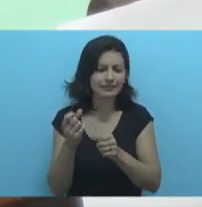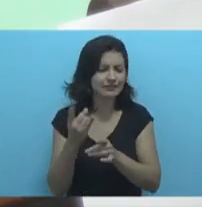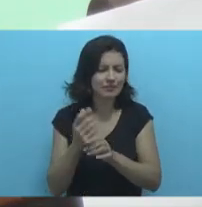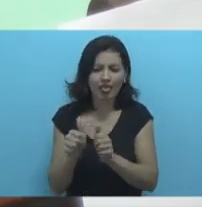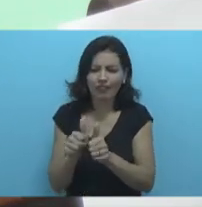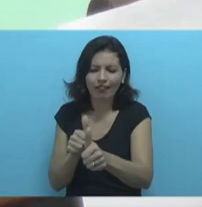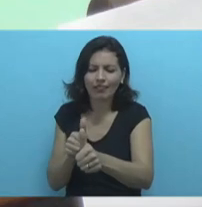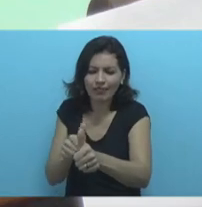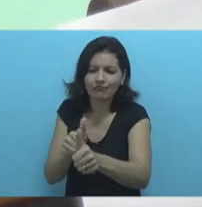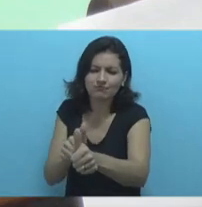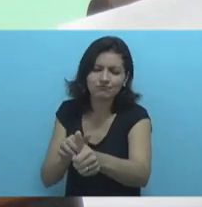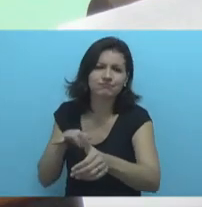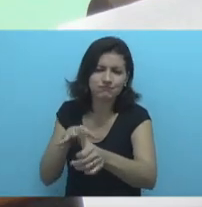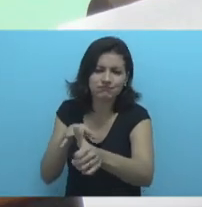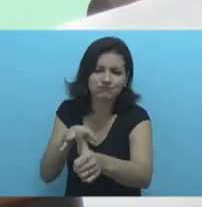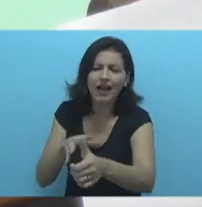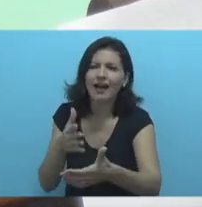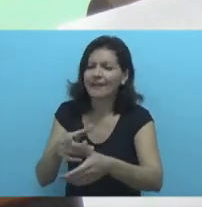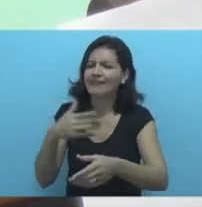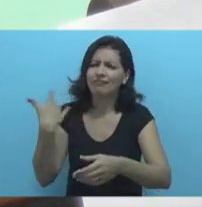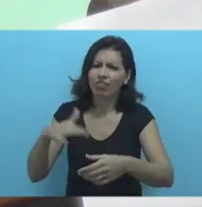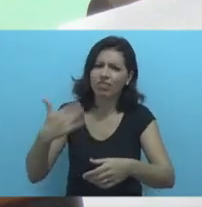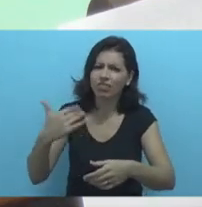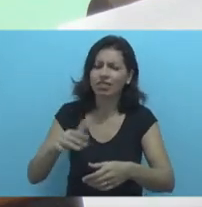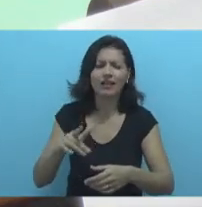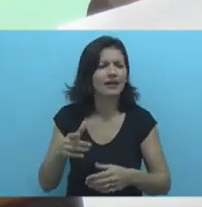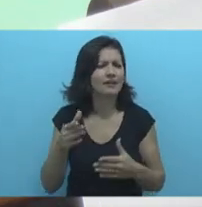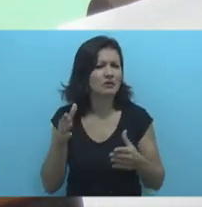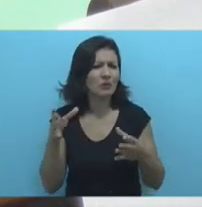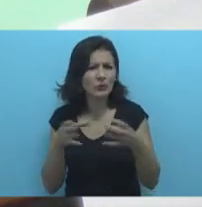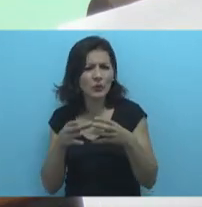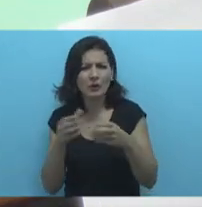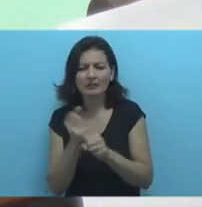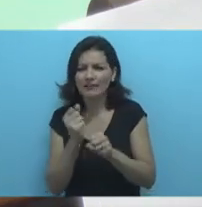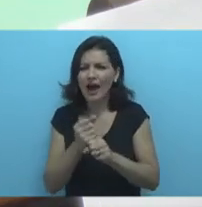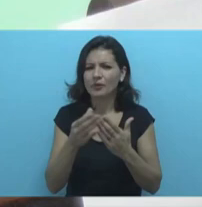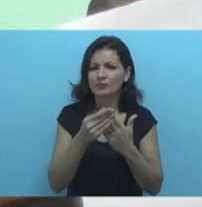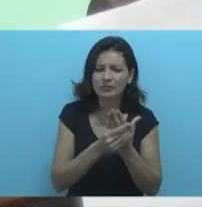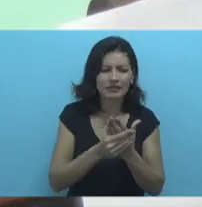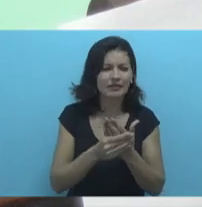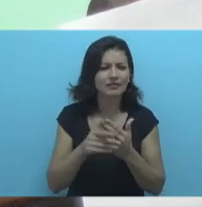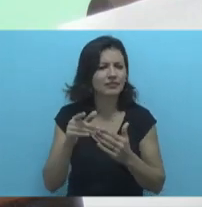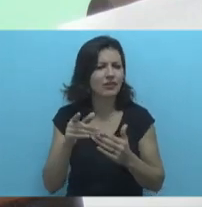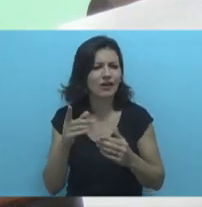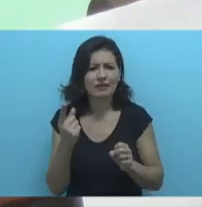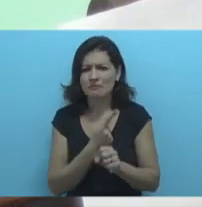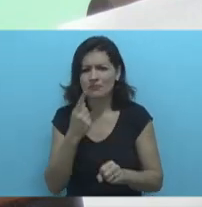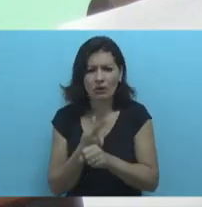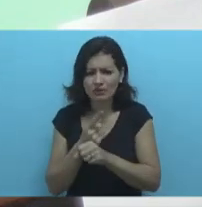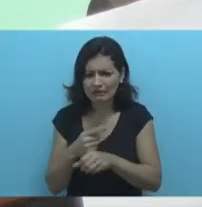equipo personal, ni sus ministros, ni, no se podía seguir el ritmo, porque era el que más laburaba de todos.